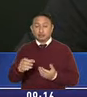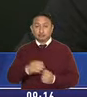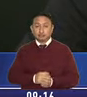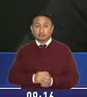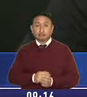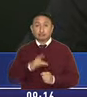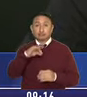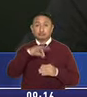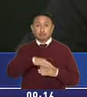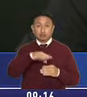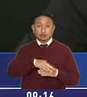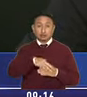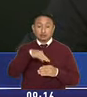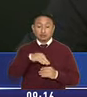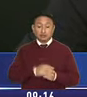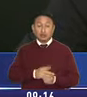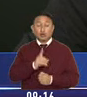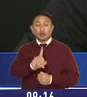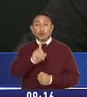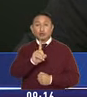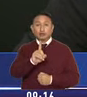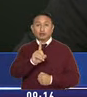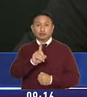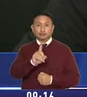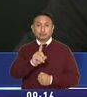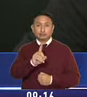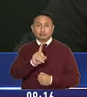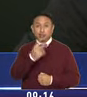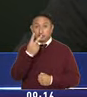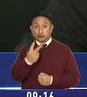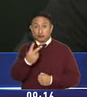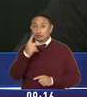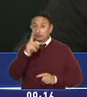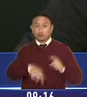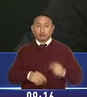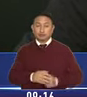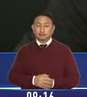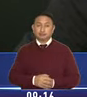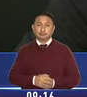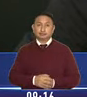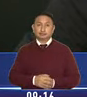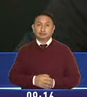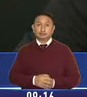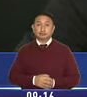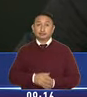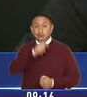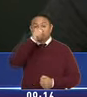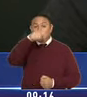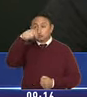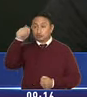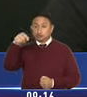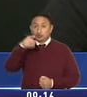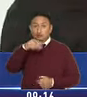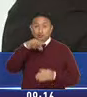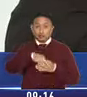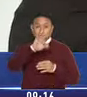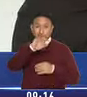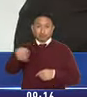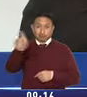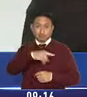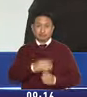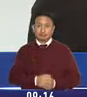votar por una sola opción. Es decir, por una sola lista, cualquiera que ésta sea. Si vota por más, va a anular su voto.